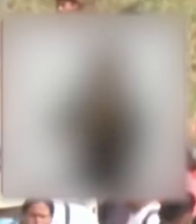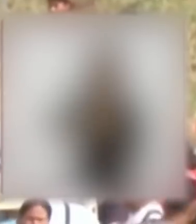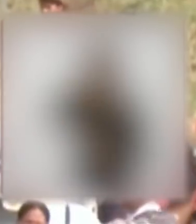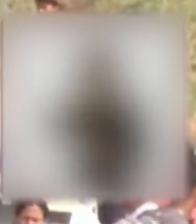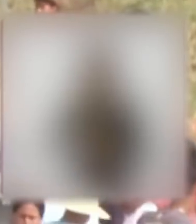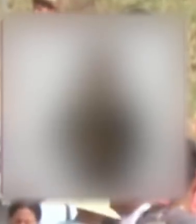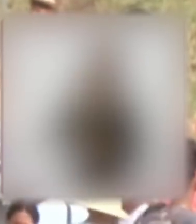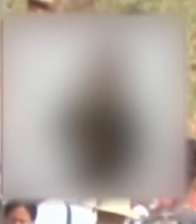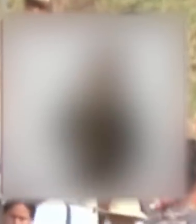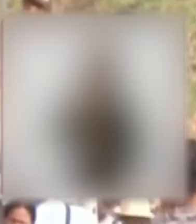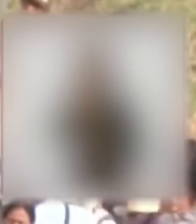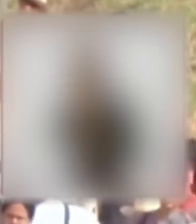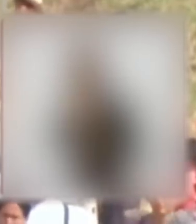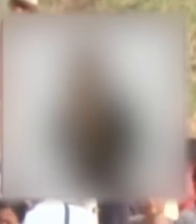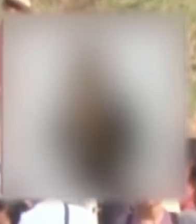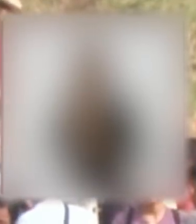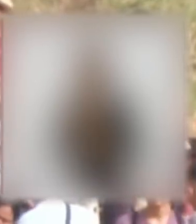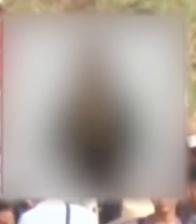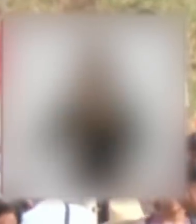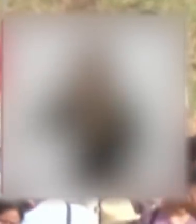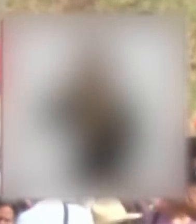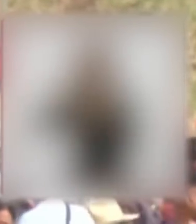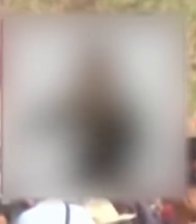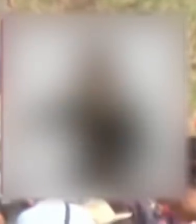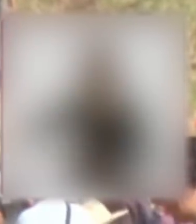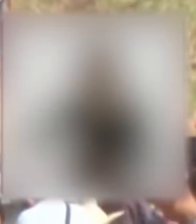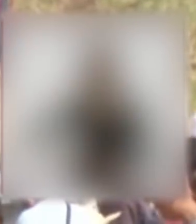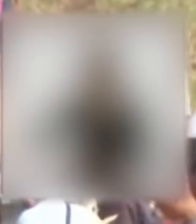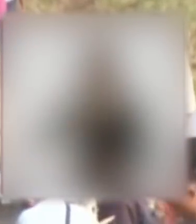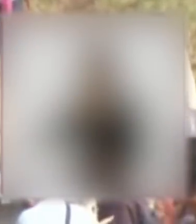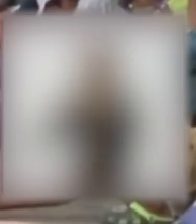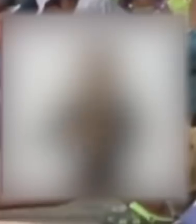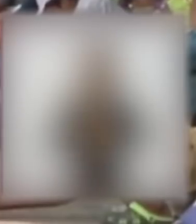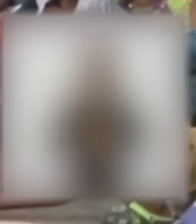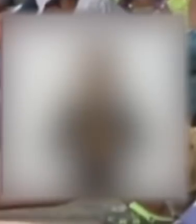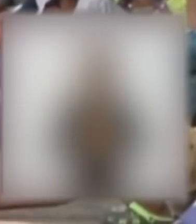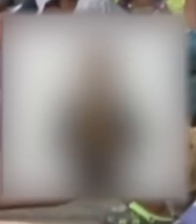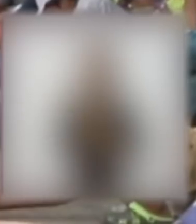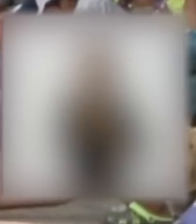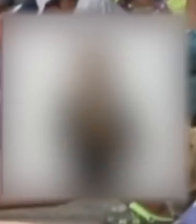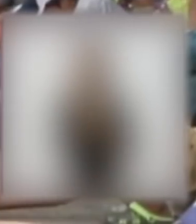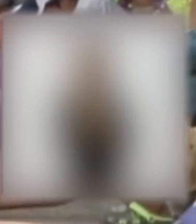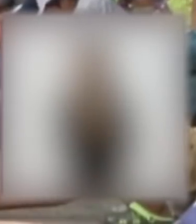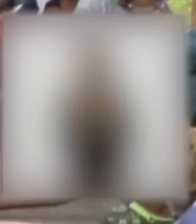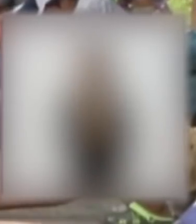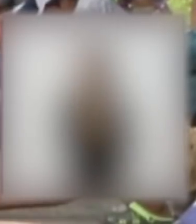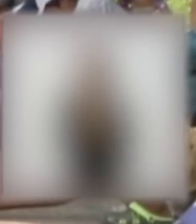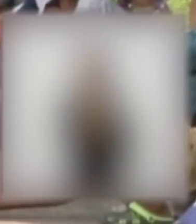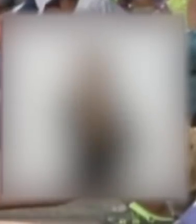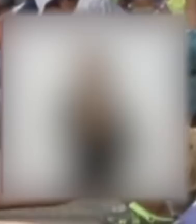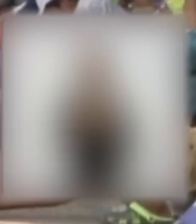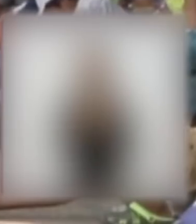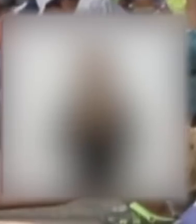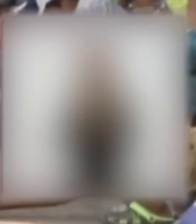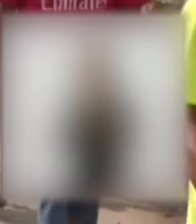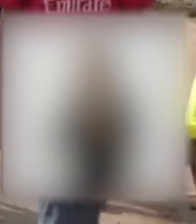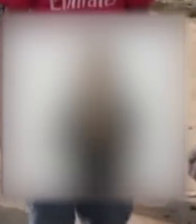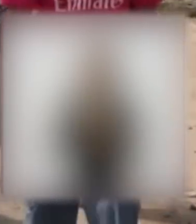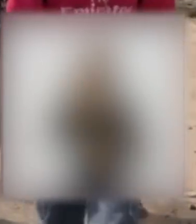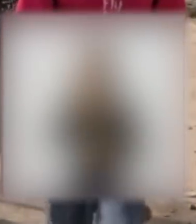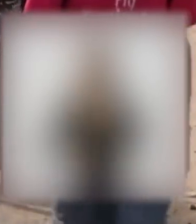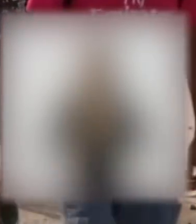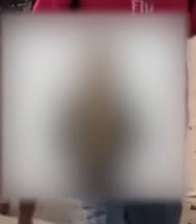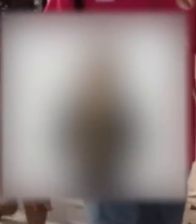por diferentes puntos: Veracruz, Oaxaca y Chiapas. Ya en la Ciudad de México fueron recibidos en el Estadio